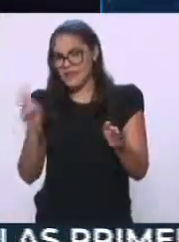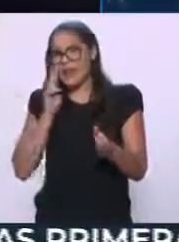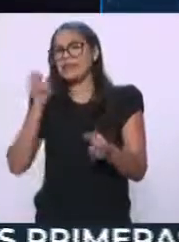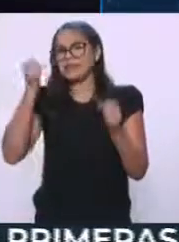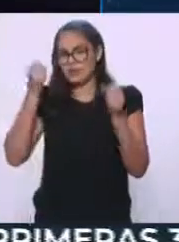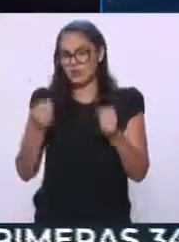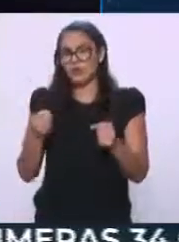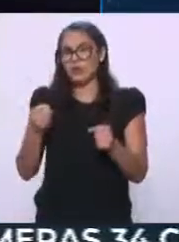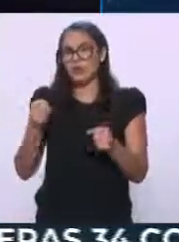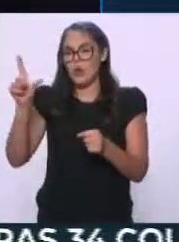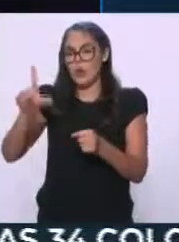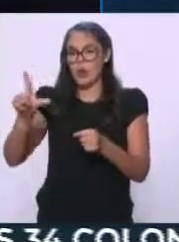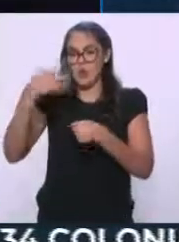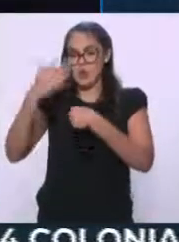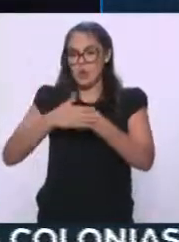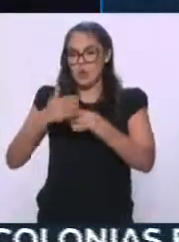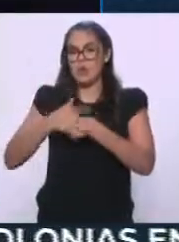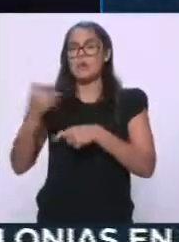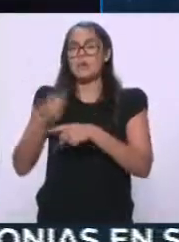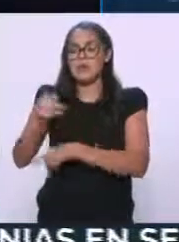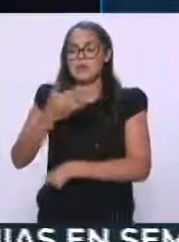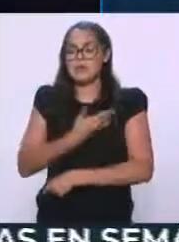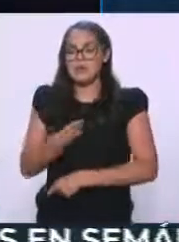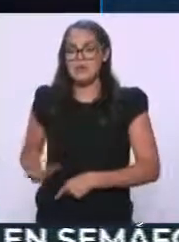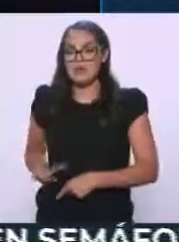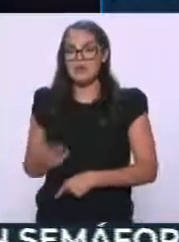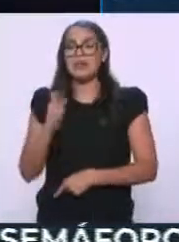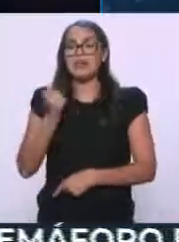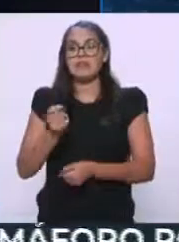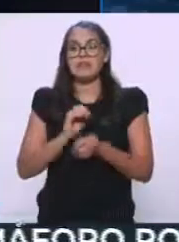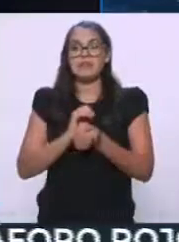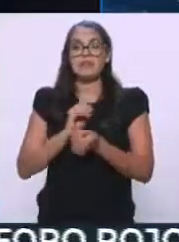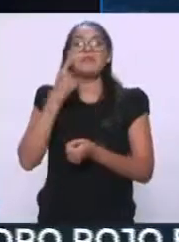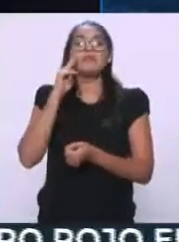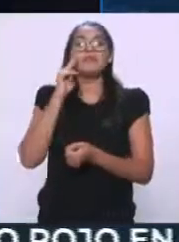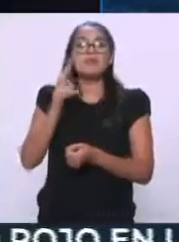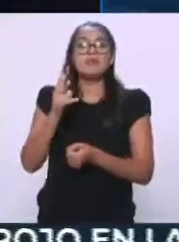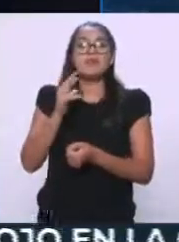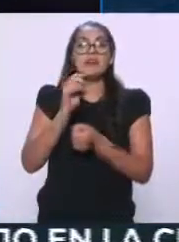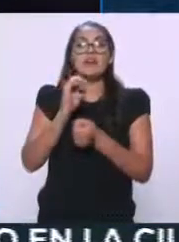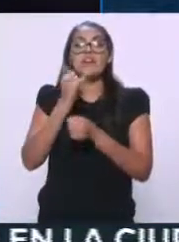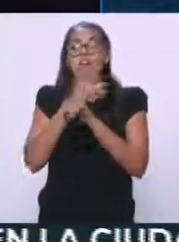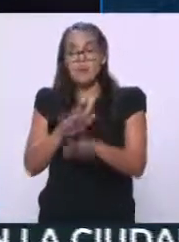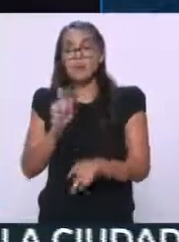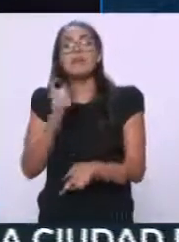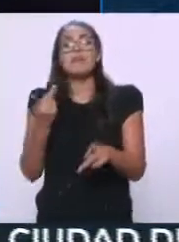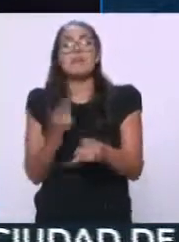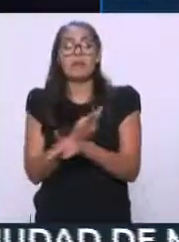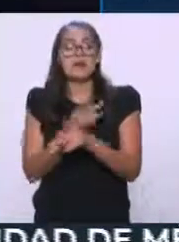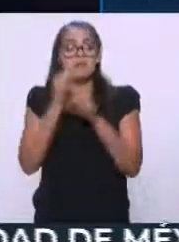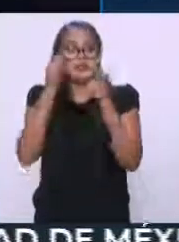se anuncie el lunes que viene de parte de la presidencia, van a lanzar una operación para desinformar. O sea, veremos